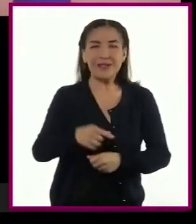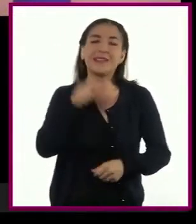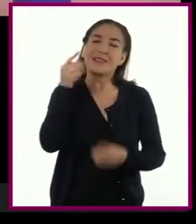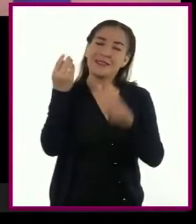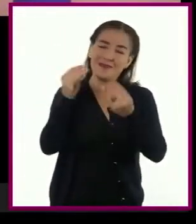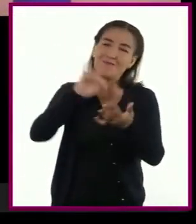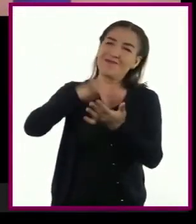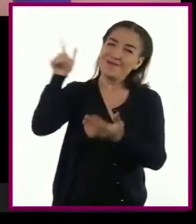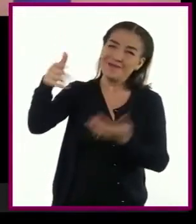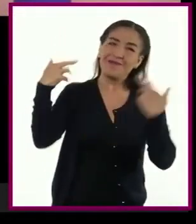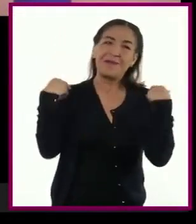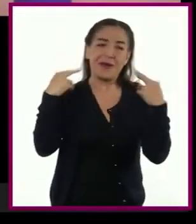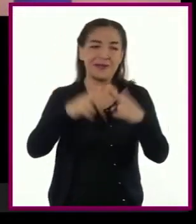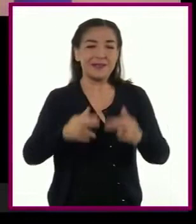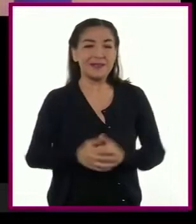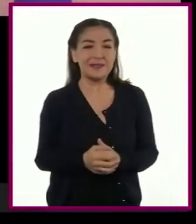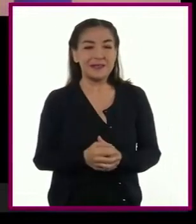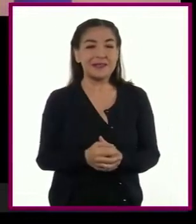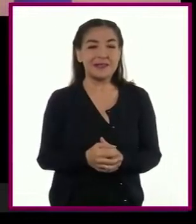agradecido.